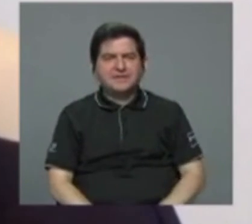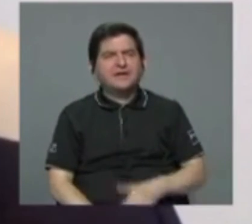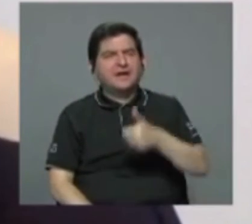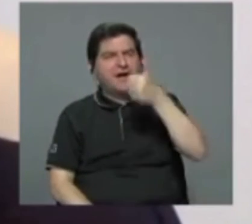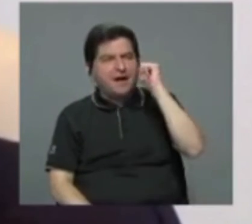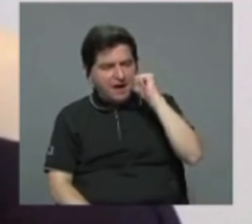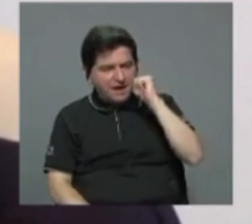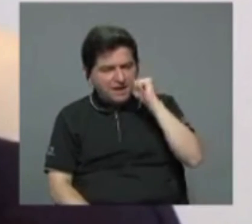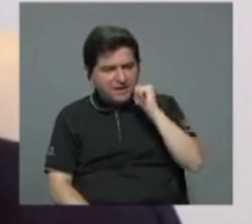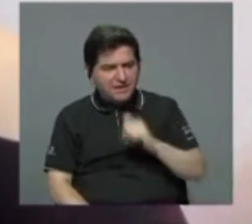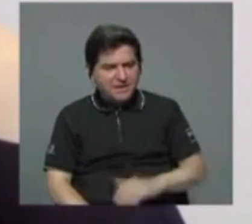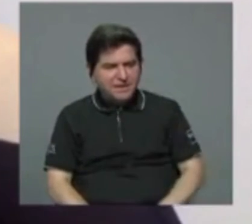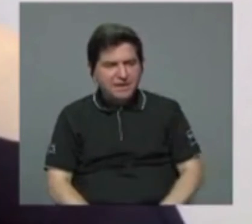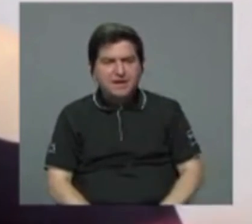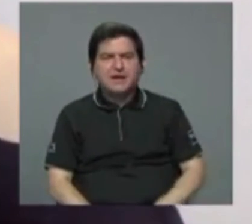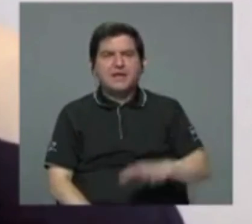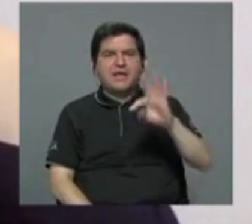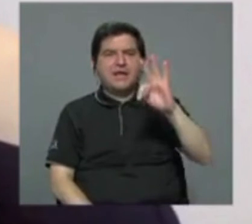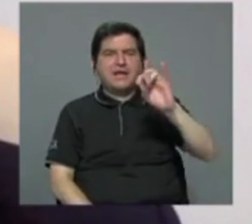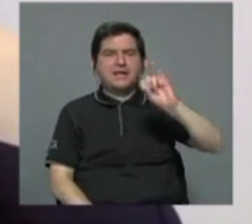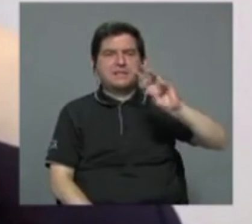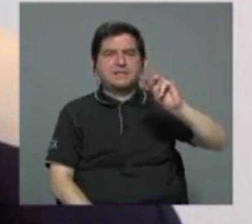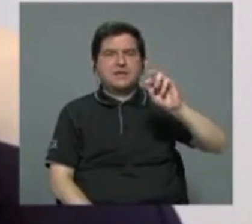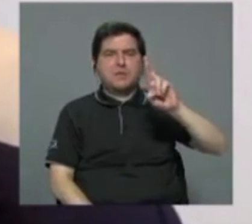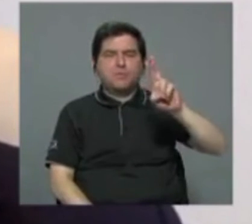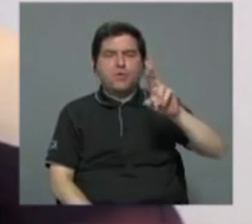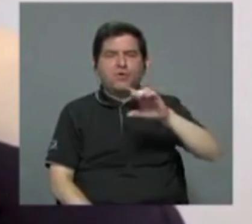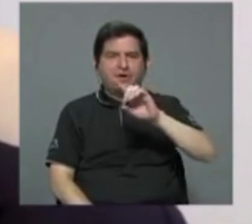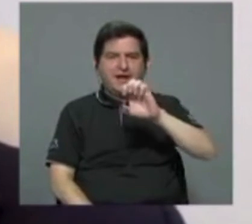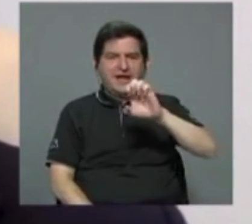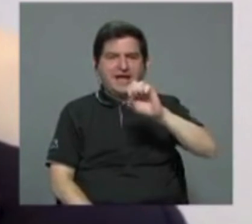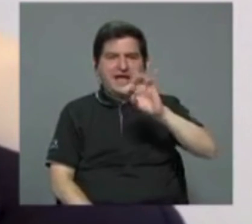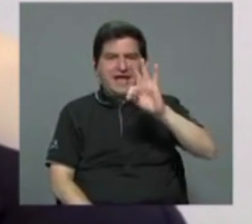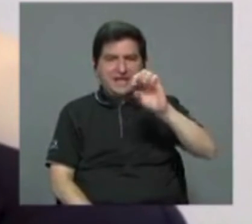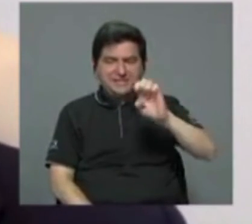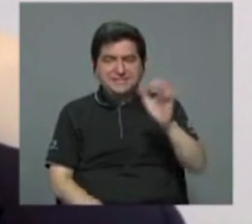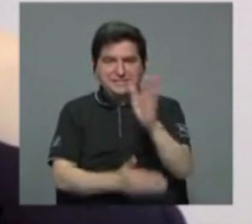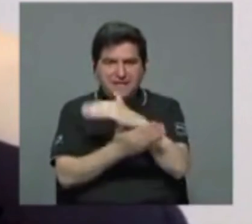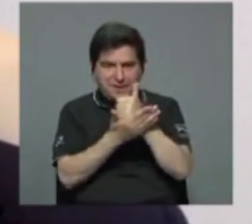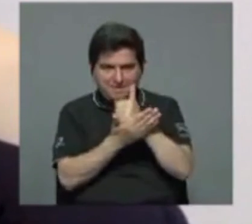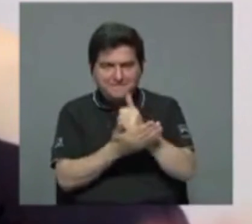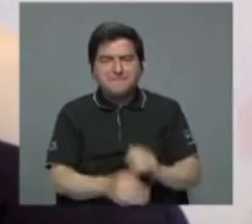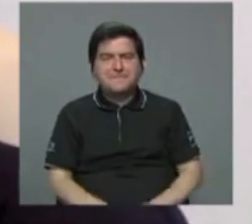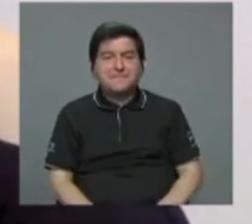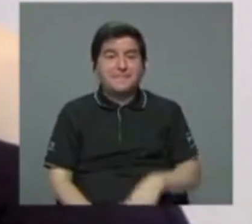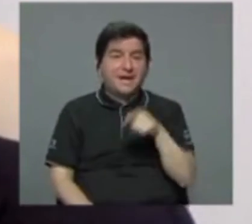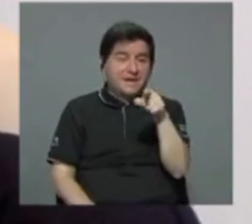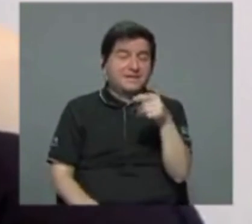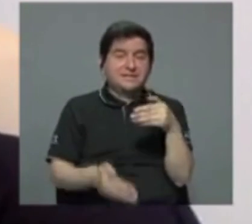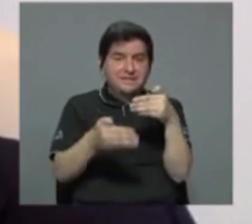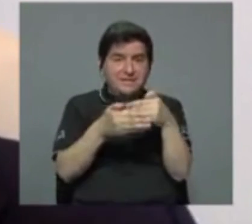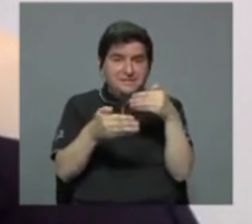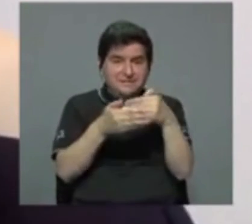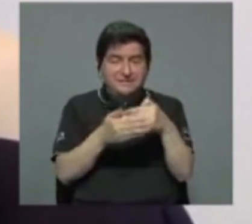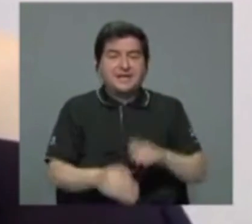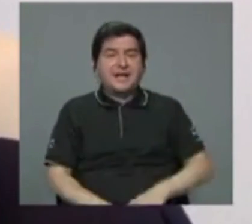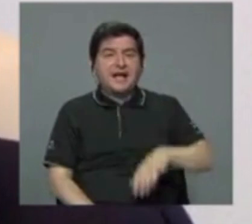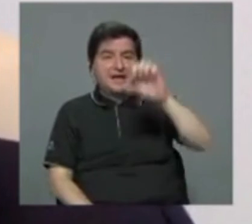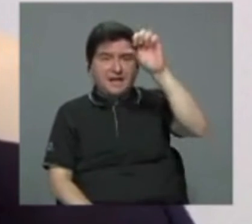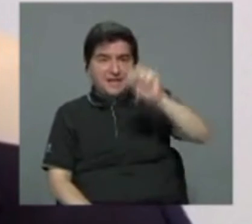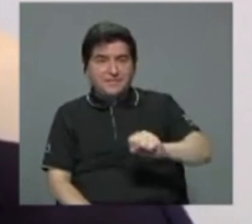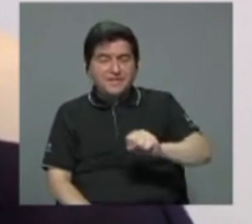fue con Timor-Leste, que es una parte de la península, de las penínsulas del sur